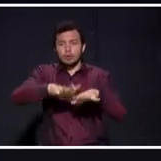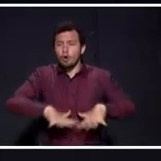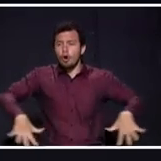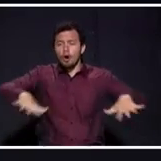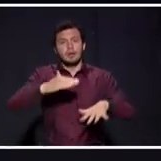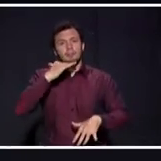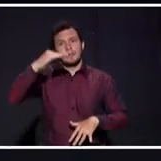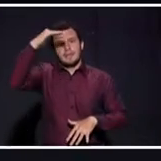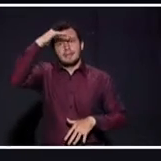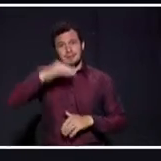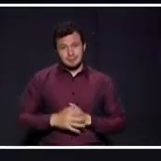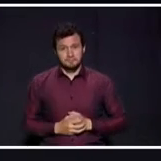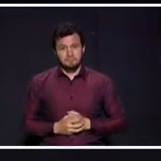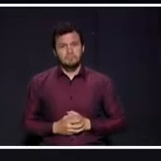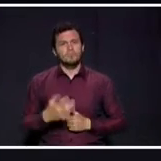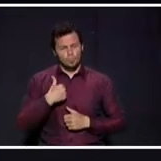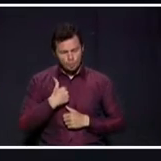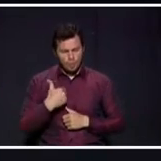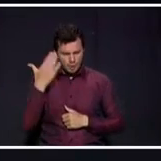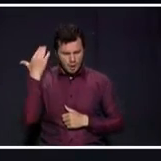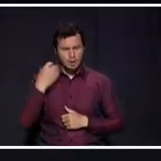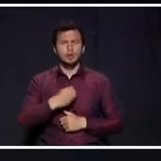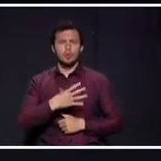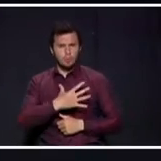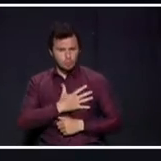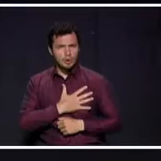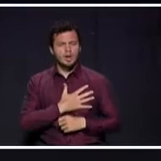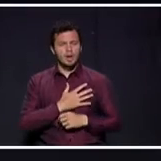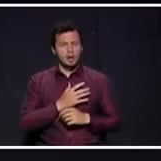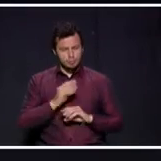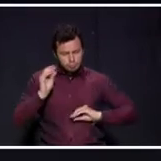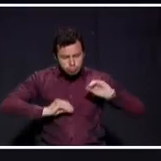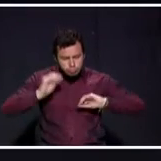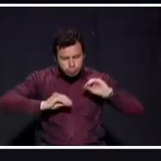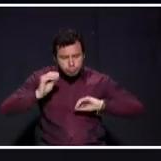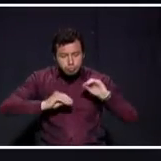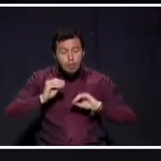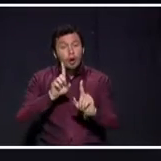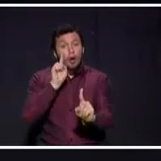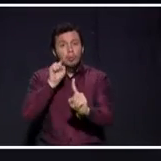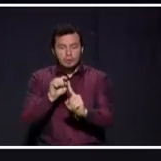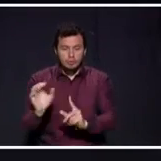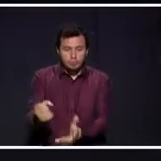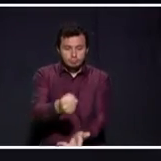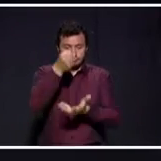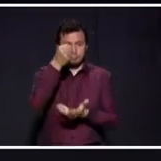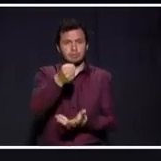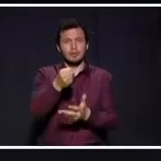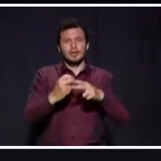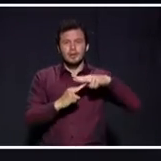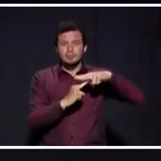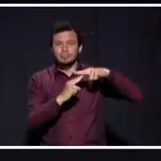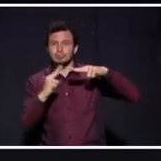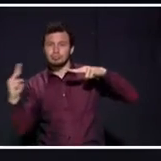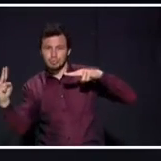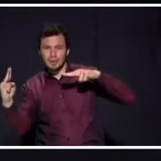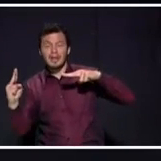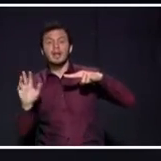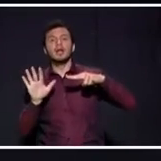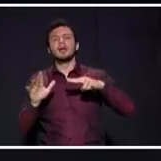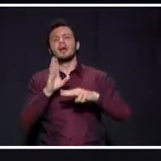tuve la oportunidad de estructurar financieramente y de conseguir los recursos para el tranvía de ayacucho cuando fui secretario de hacienda- de